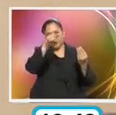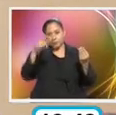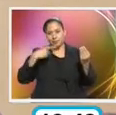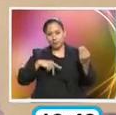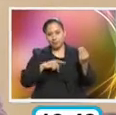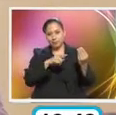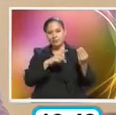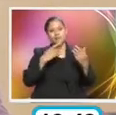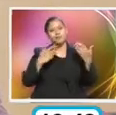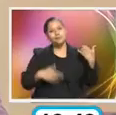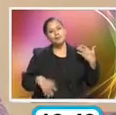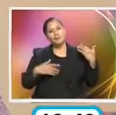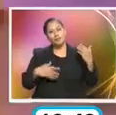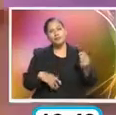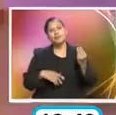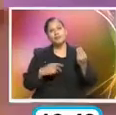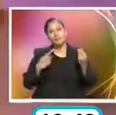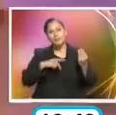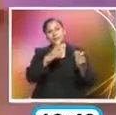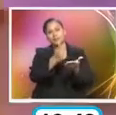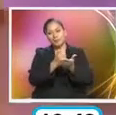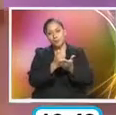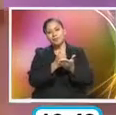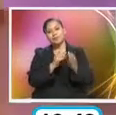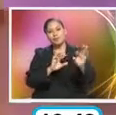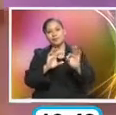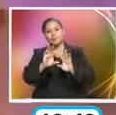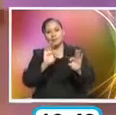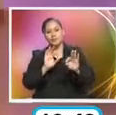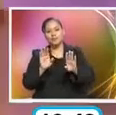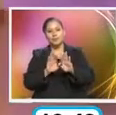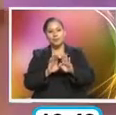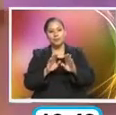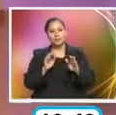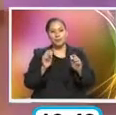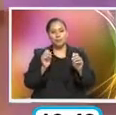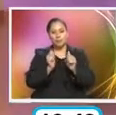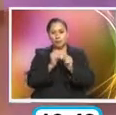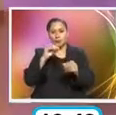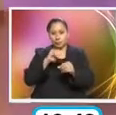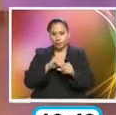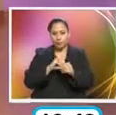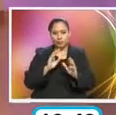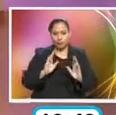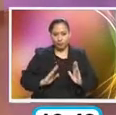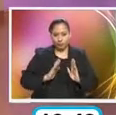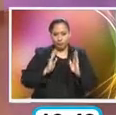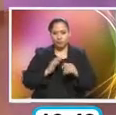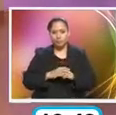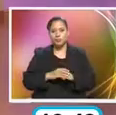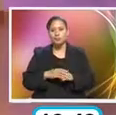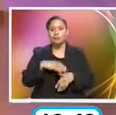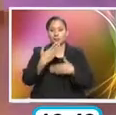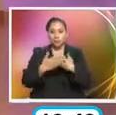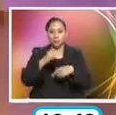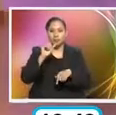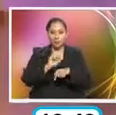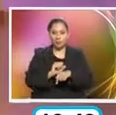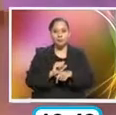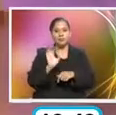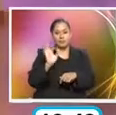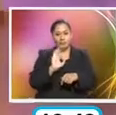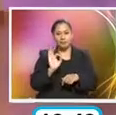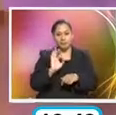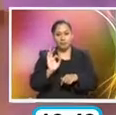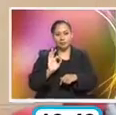¿no? Con rolitas que la gente me va a ayudar a escoger a través de una sorpresita que les tengo a partir de la semana que sigue